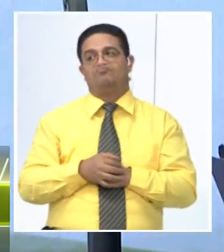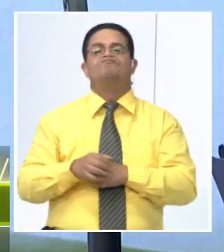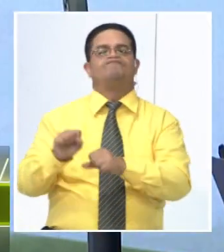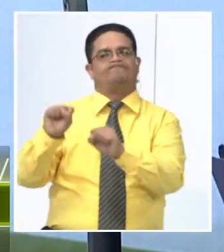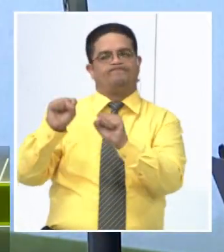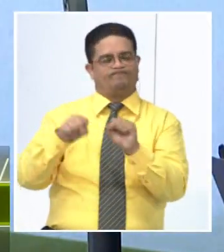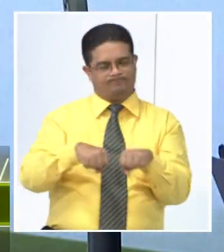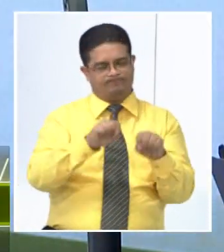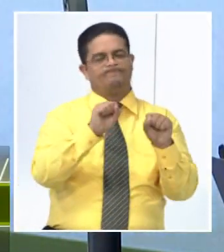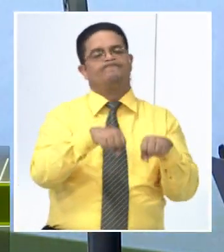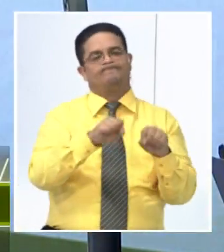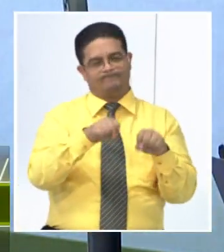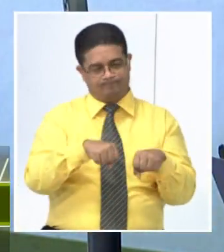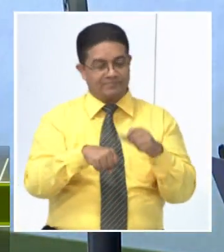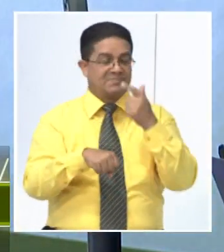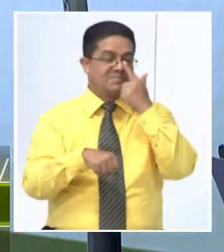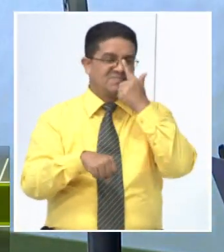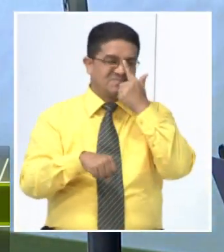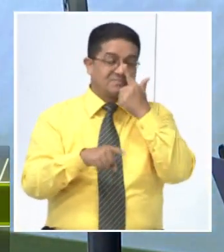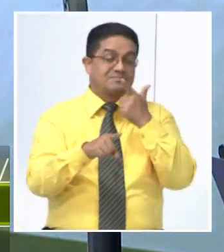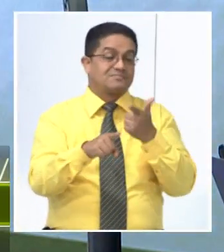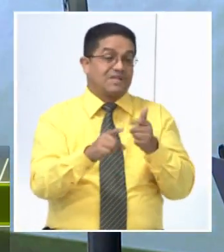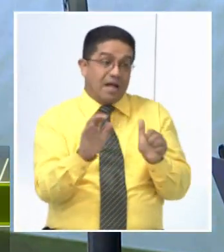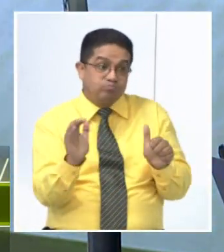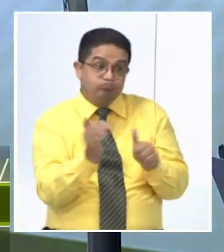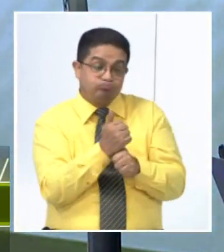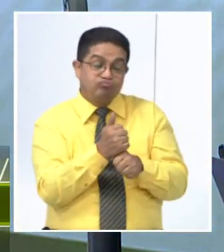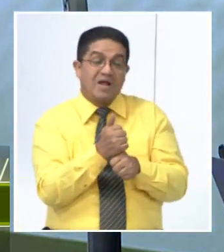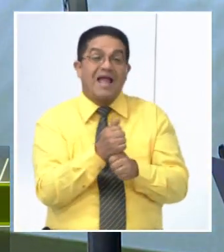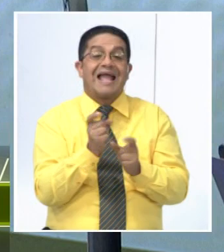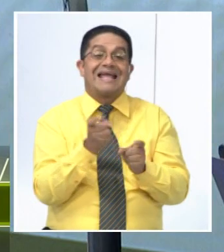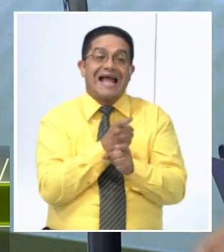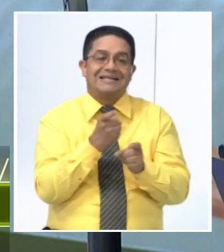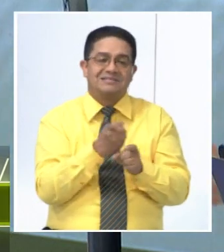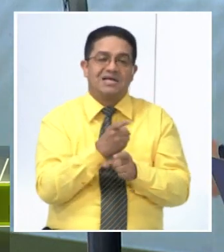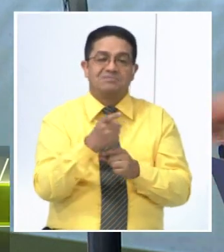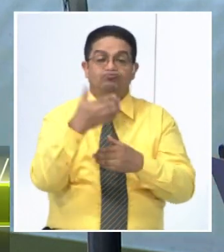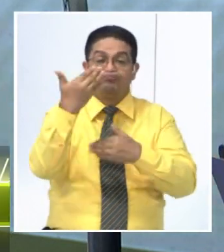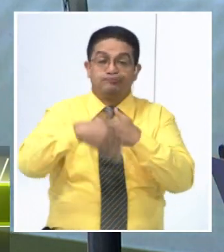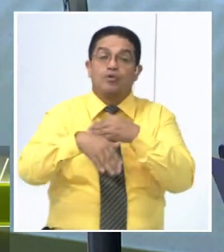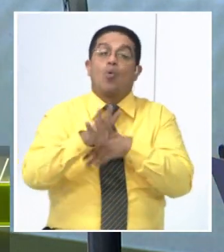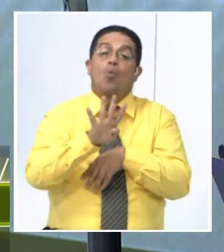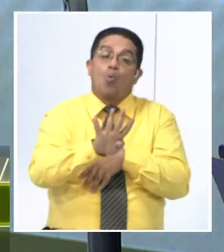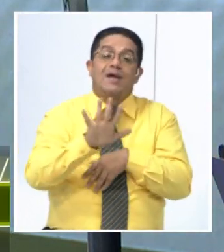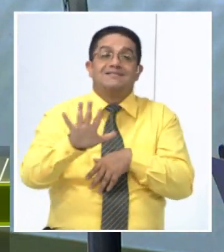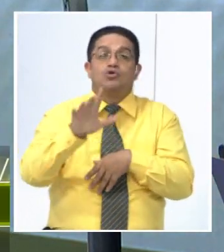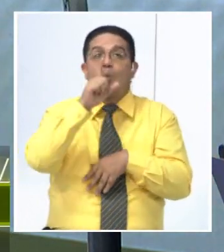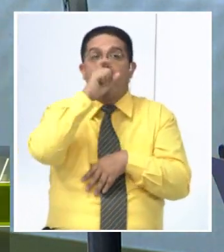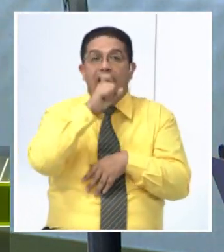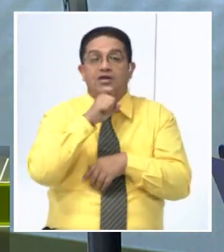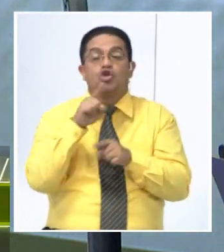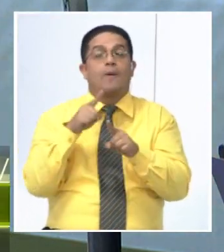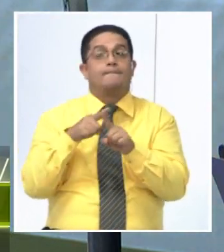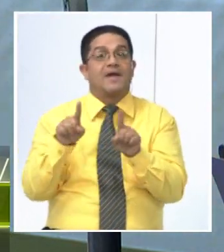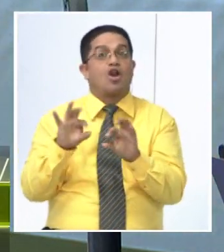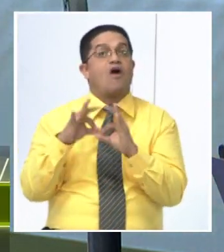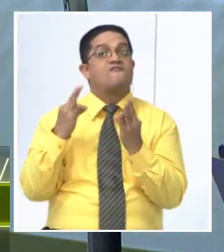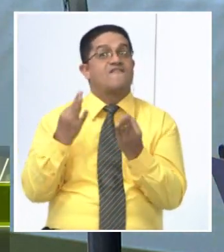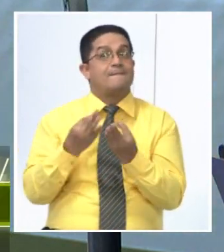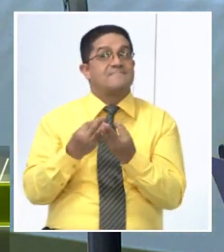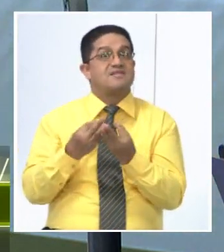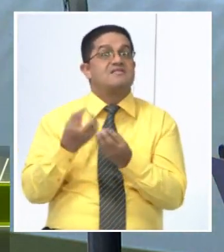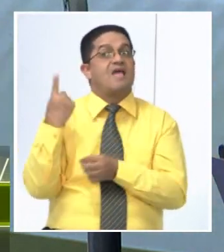Exactamente. El patrón para hacer despistaje de cáncer de colon y recto es 45 años, pero si existe un antecedente familiar, una carga